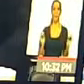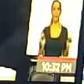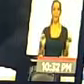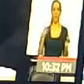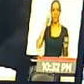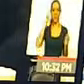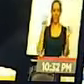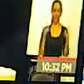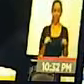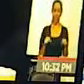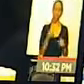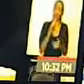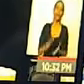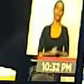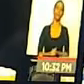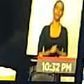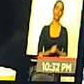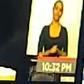hoy. Y bueno,